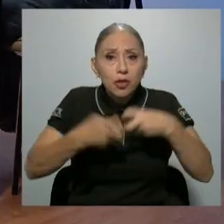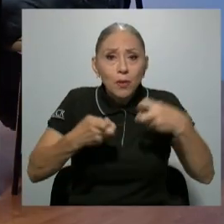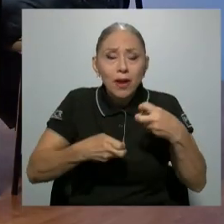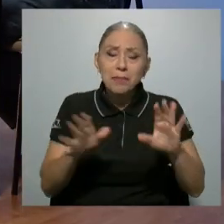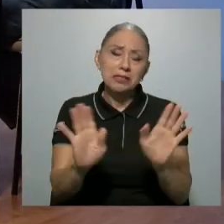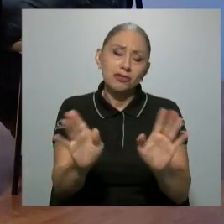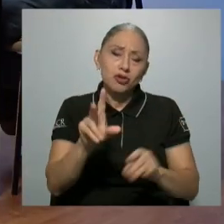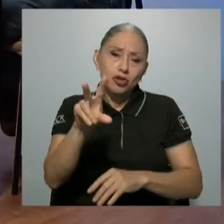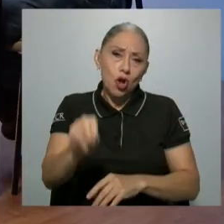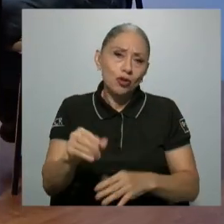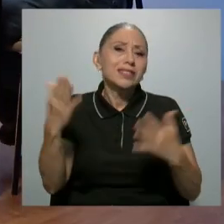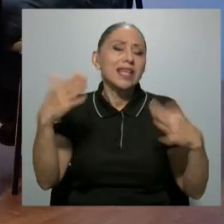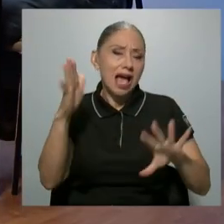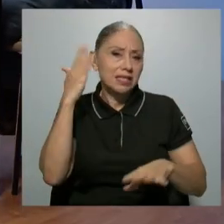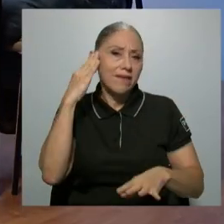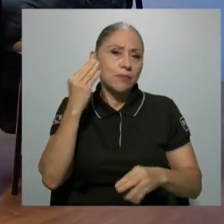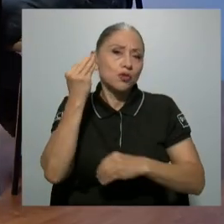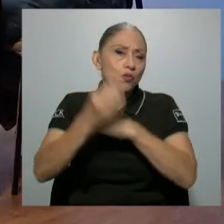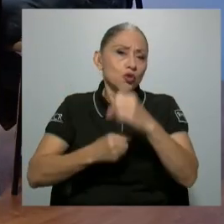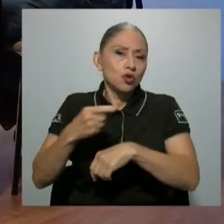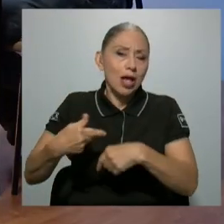otro detalle, José Luis.